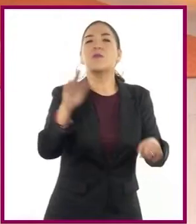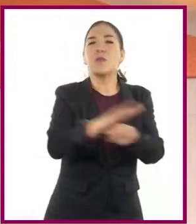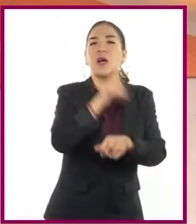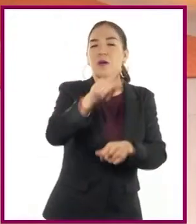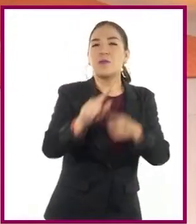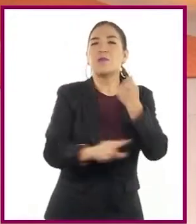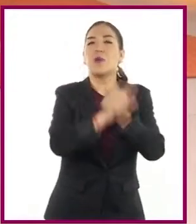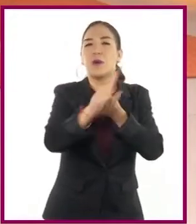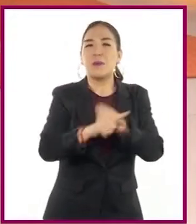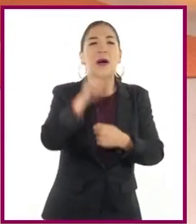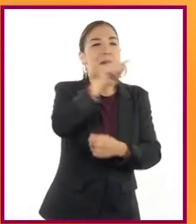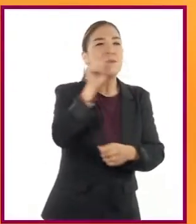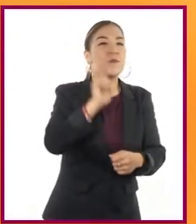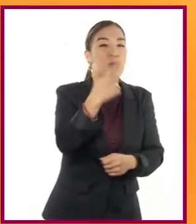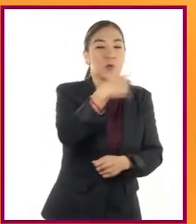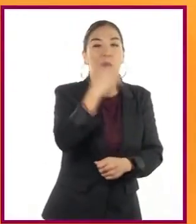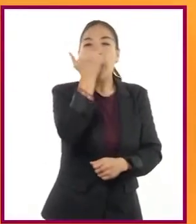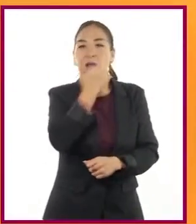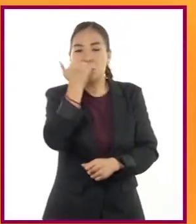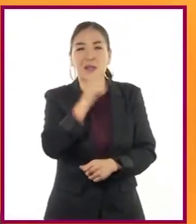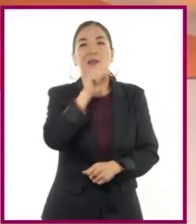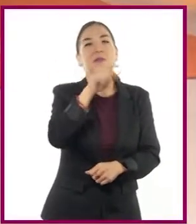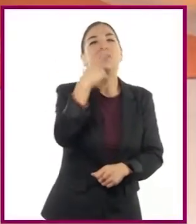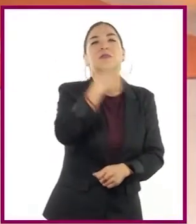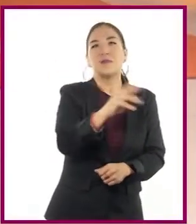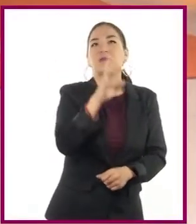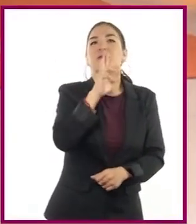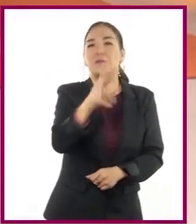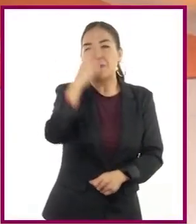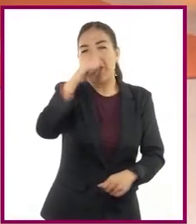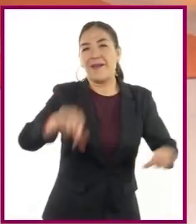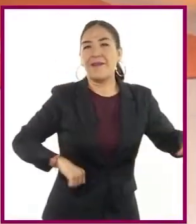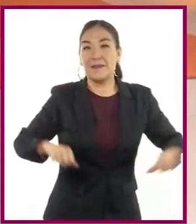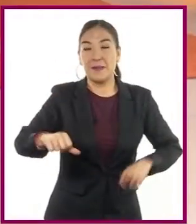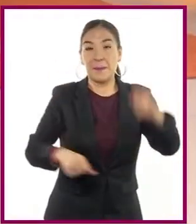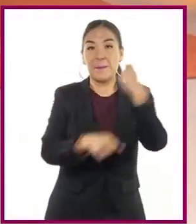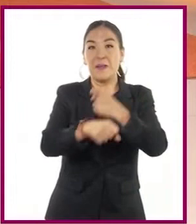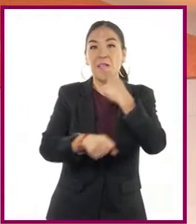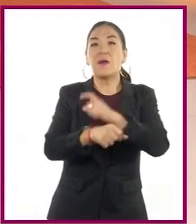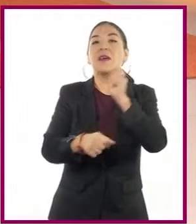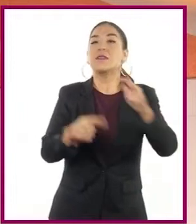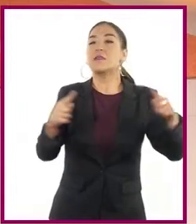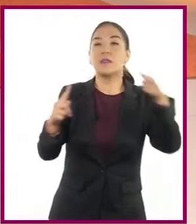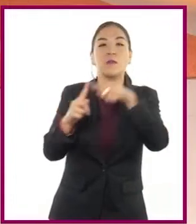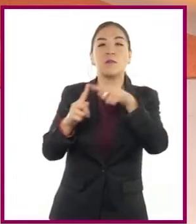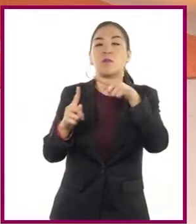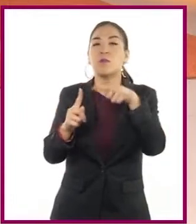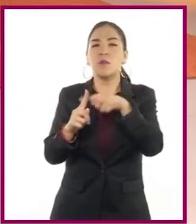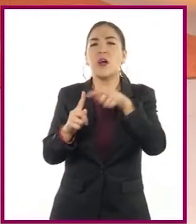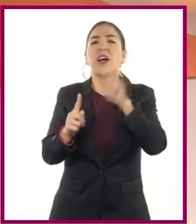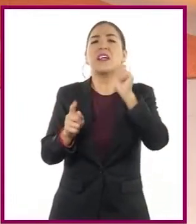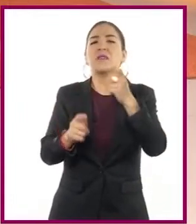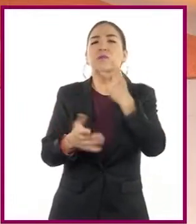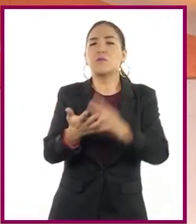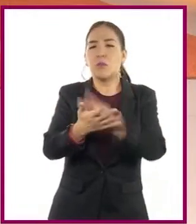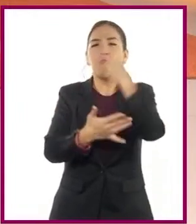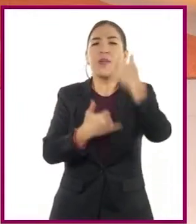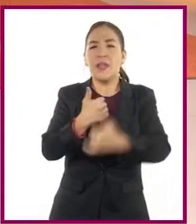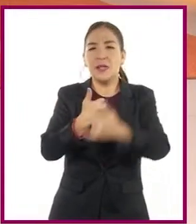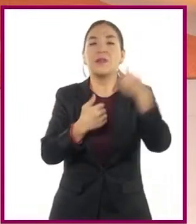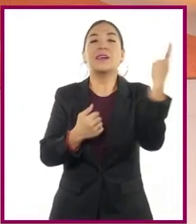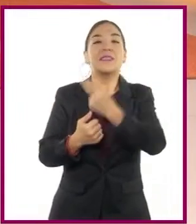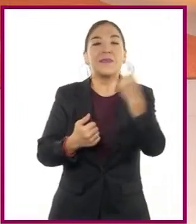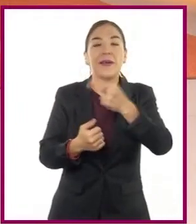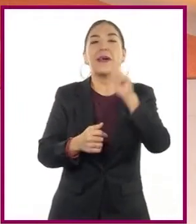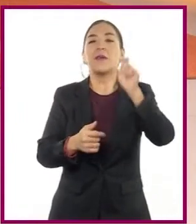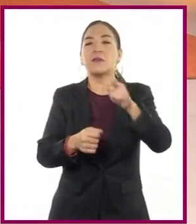tu alumna y el resultado de la actividad, ya que el primer paso del proyecto es identificar